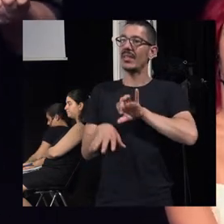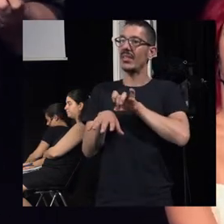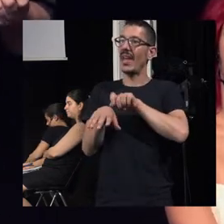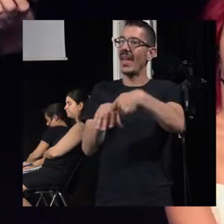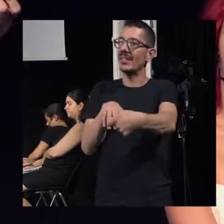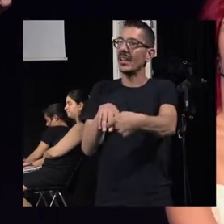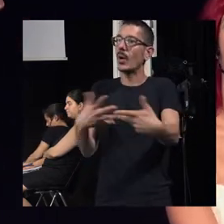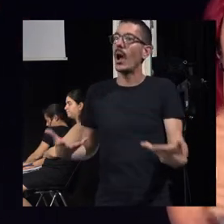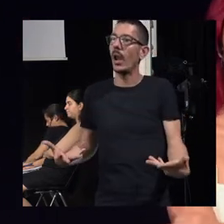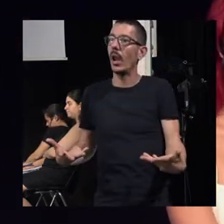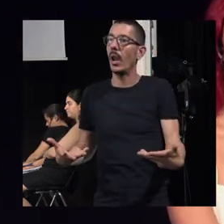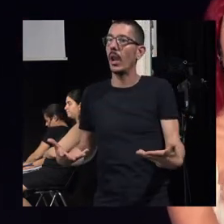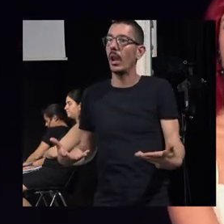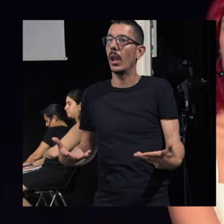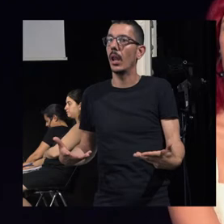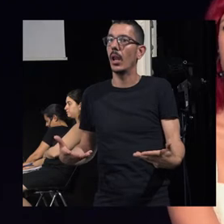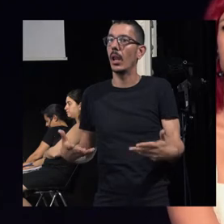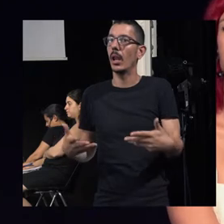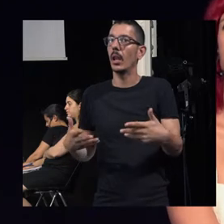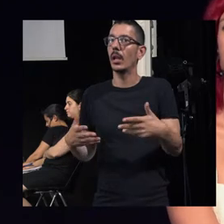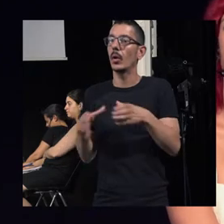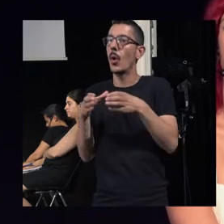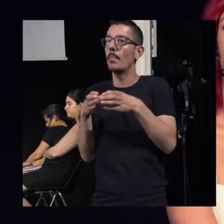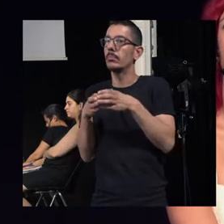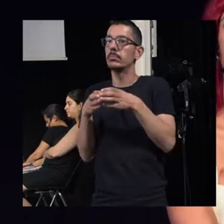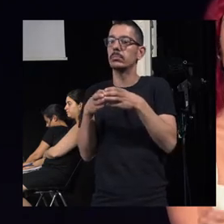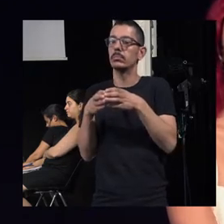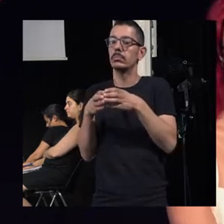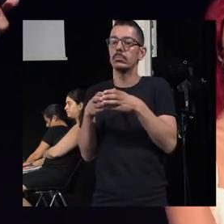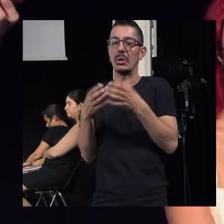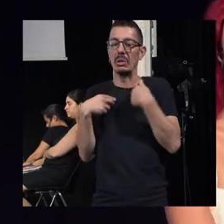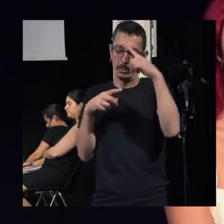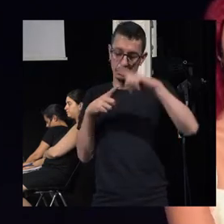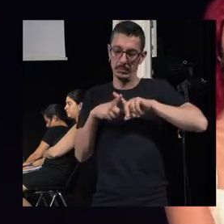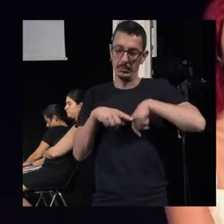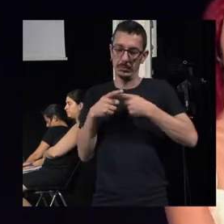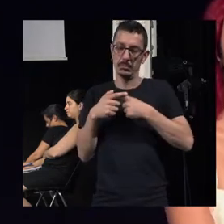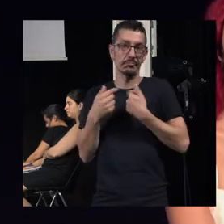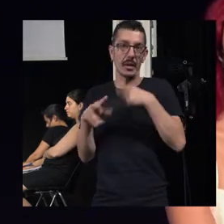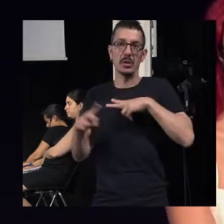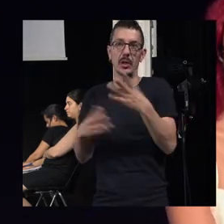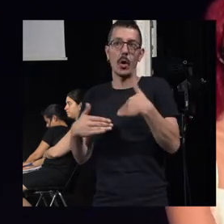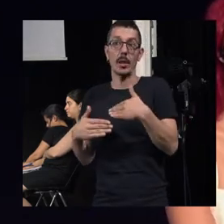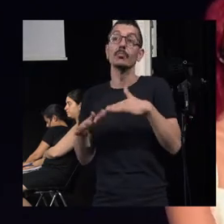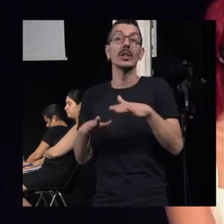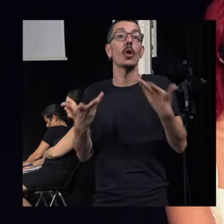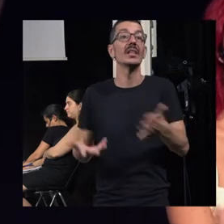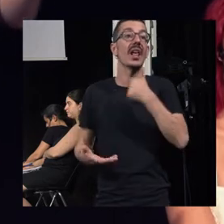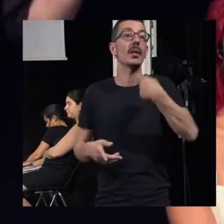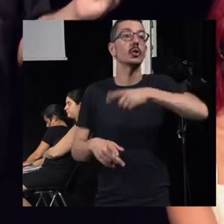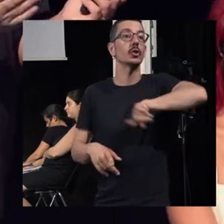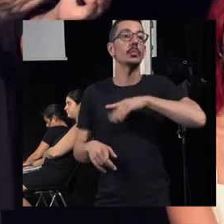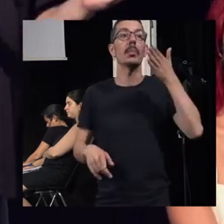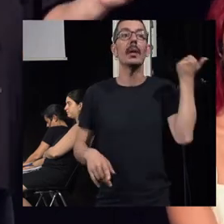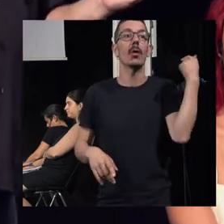Si después de pensarlo no tenéis respuesta, es que vivís en el privilegio. No pasa nada, yo vivo en el privilegio de ser hombre. Cada uno tiene que